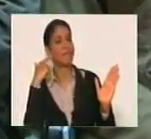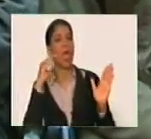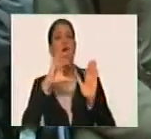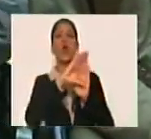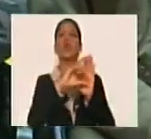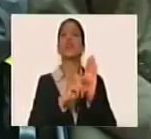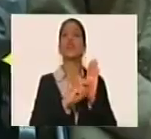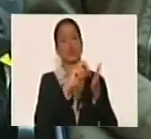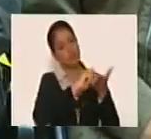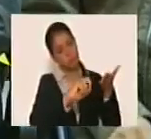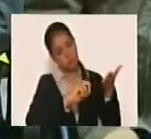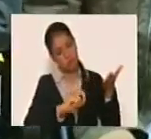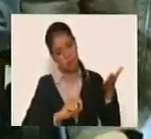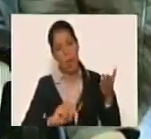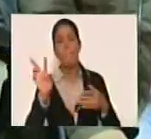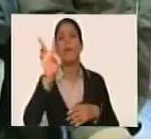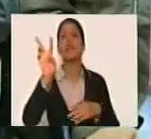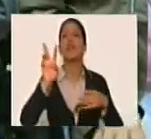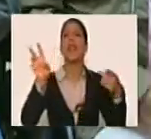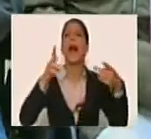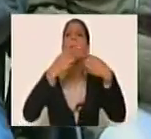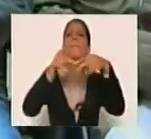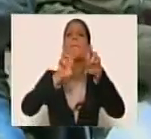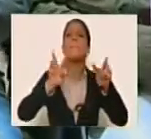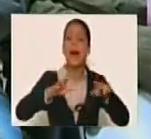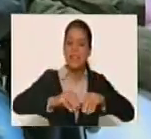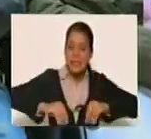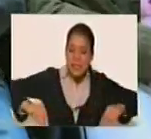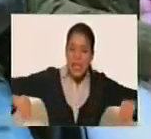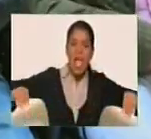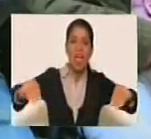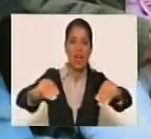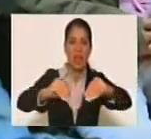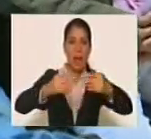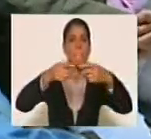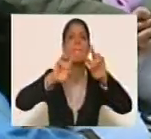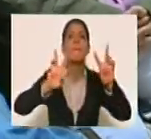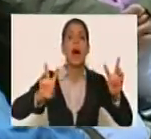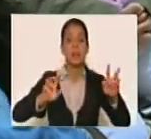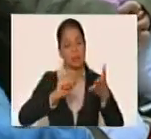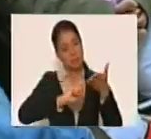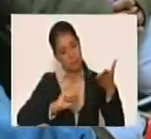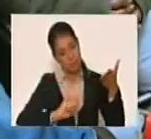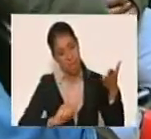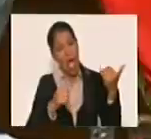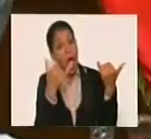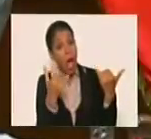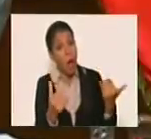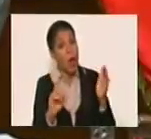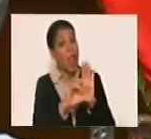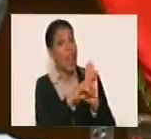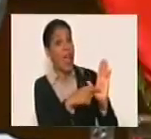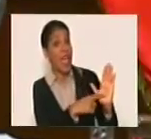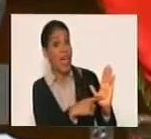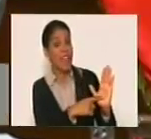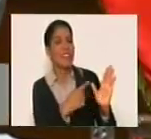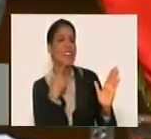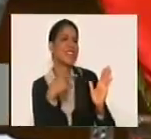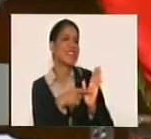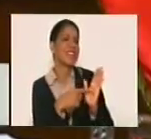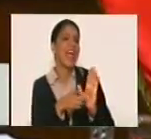Constitución que Venezuela era territorio de paz. Lo habíamos colocado. Ahora colocamos aquí el derecho a la